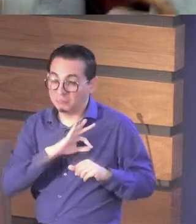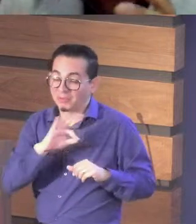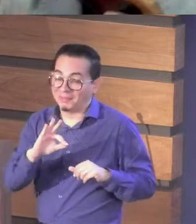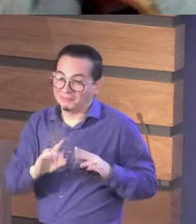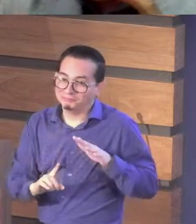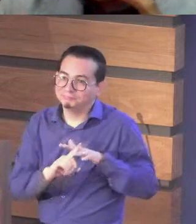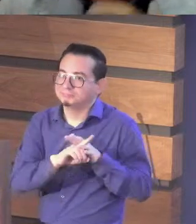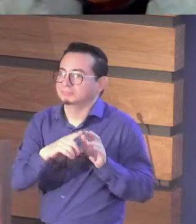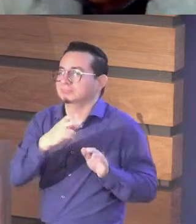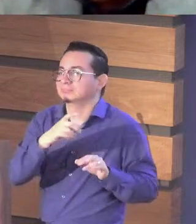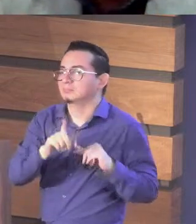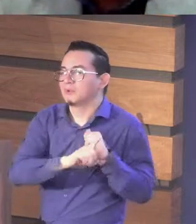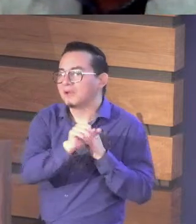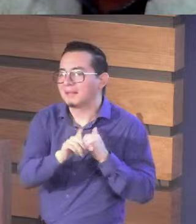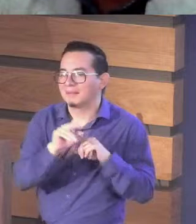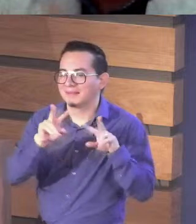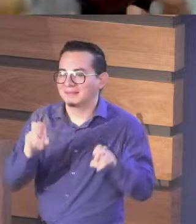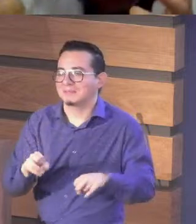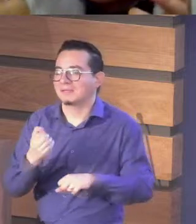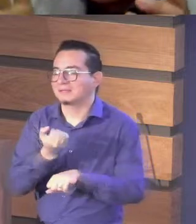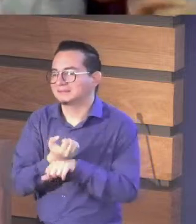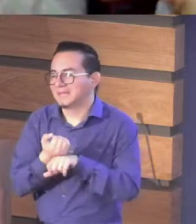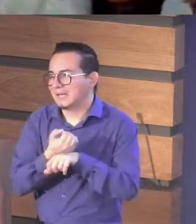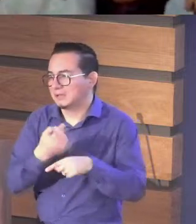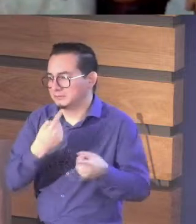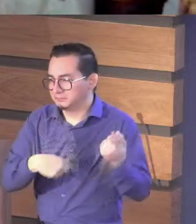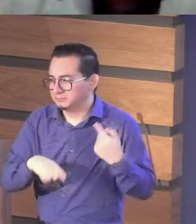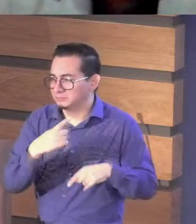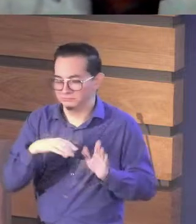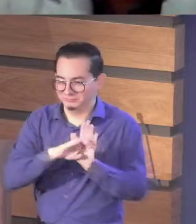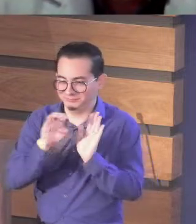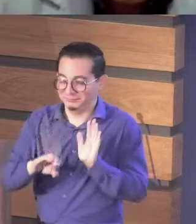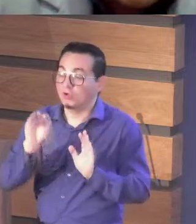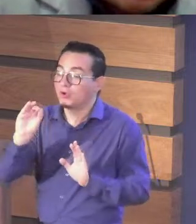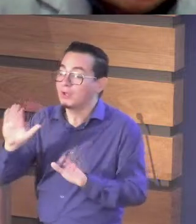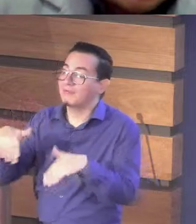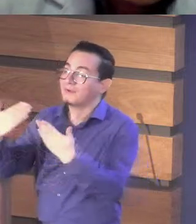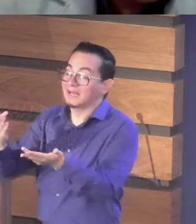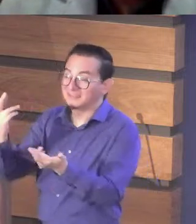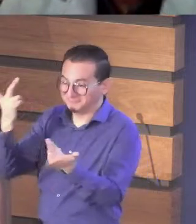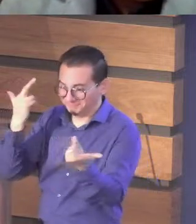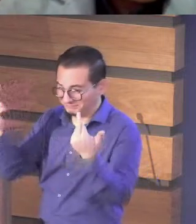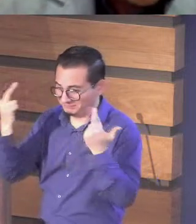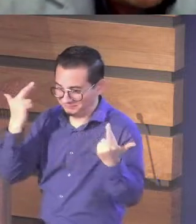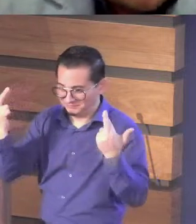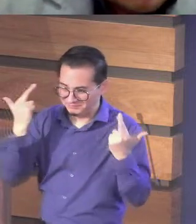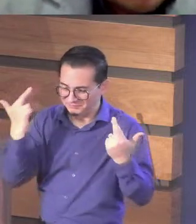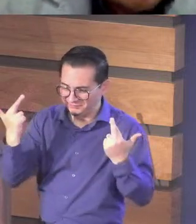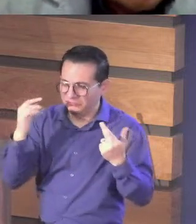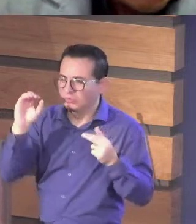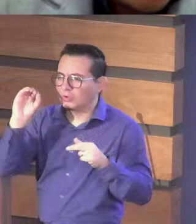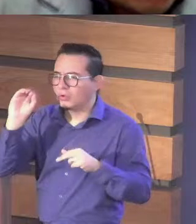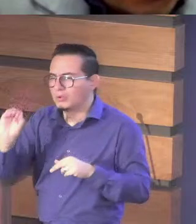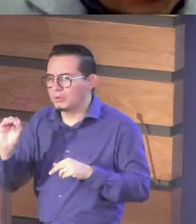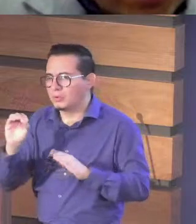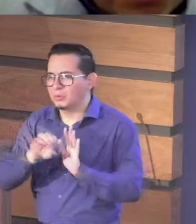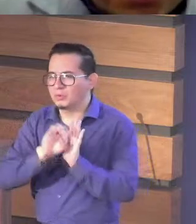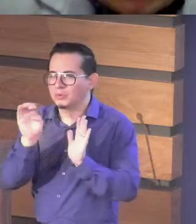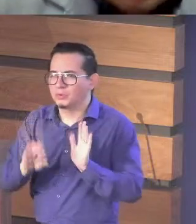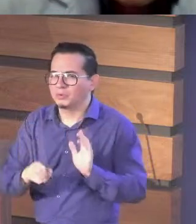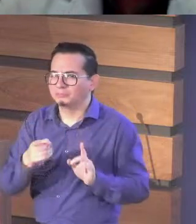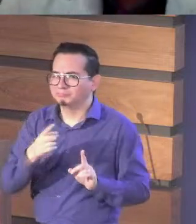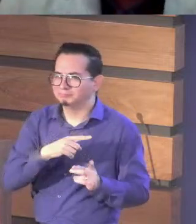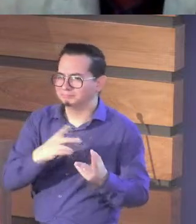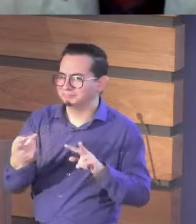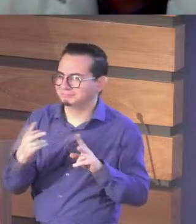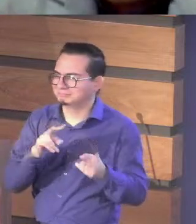estadísticos que asocian el ruido ambiental al aparecimiento de la presión alta. Y hay que tener en cuenta